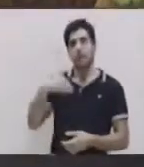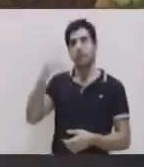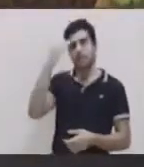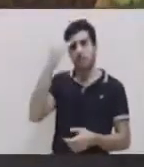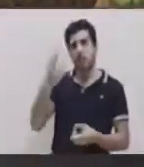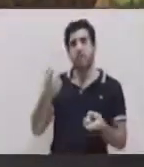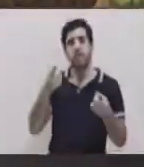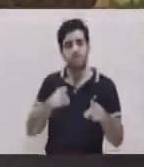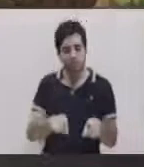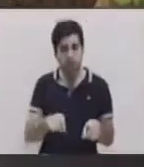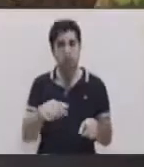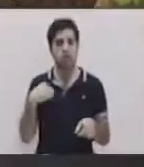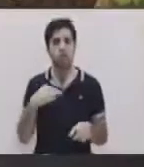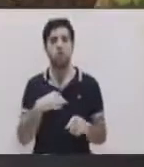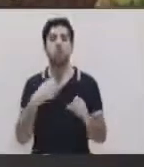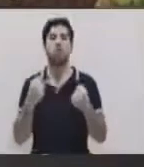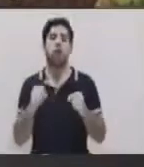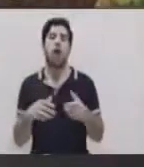de las cosas que